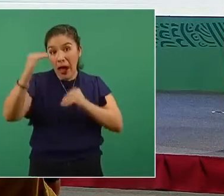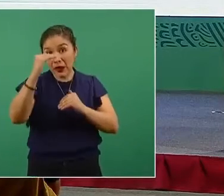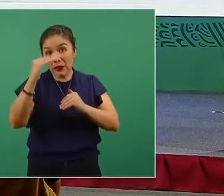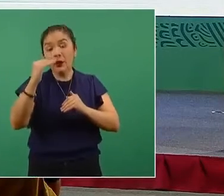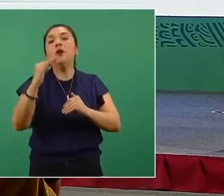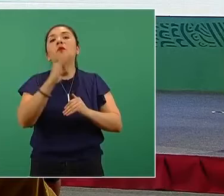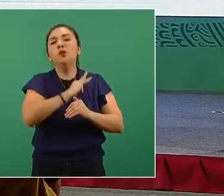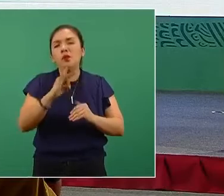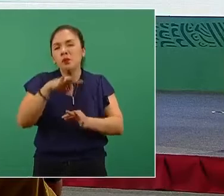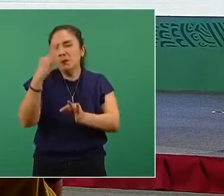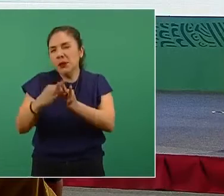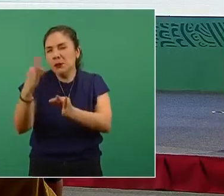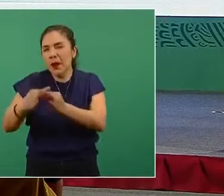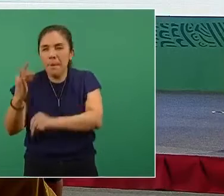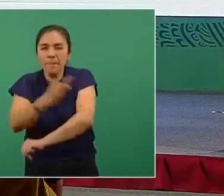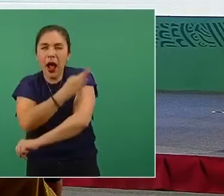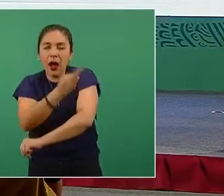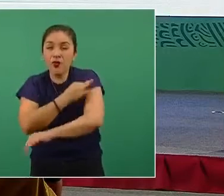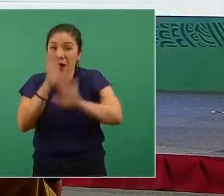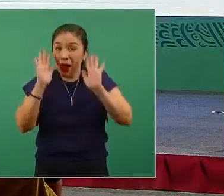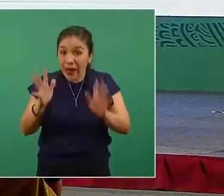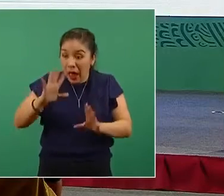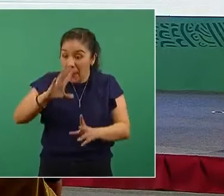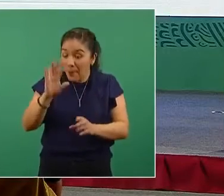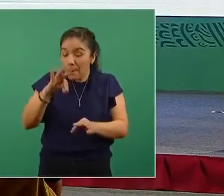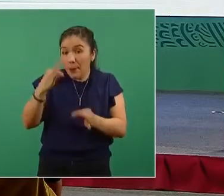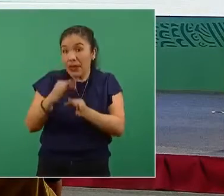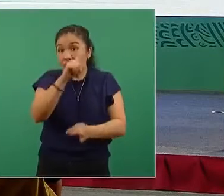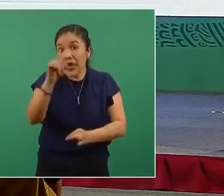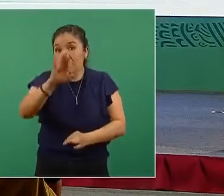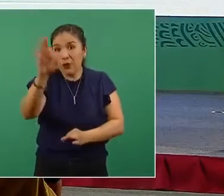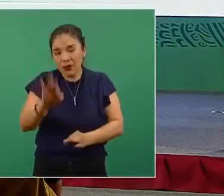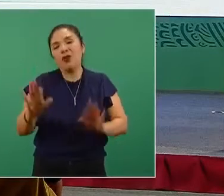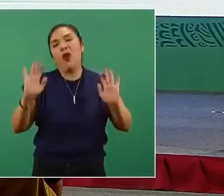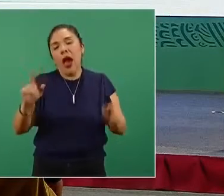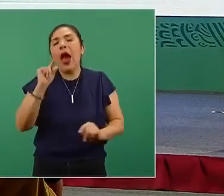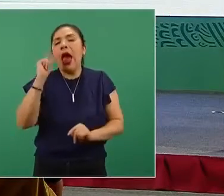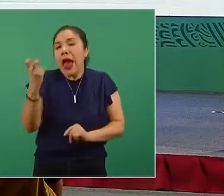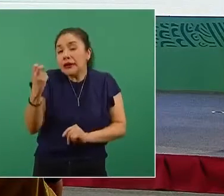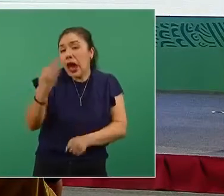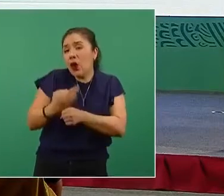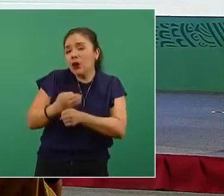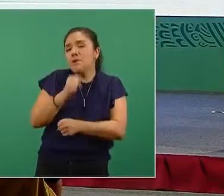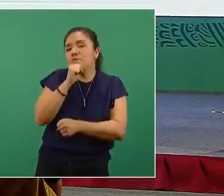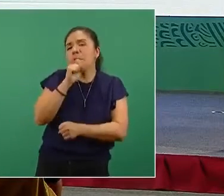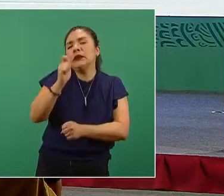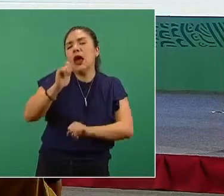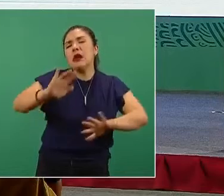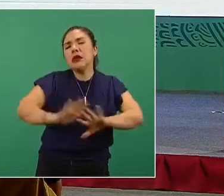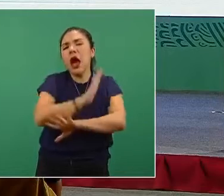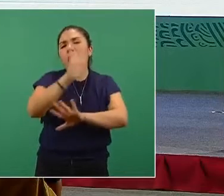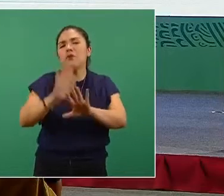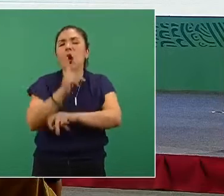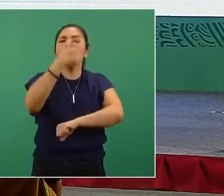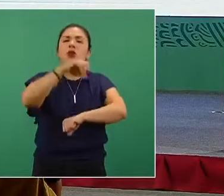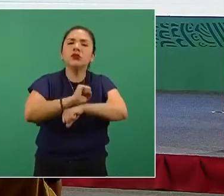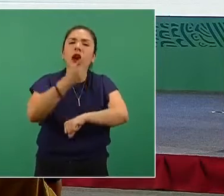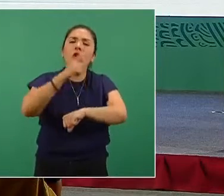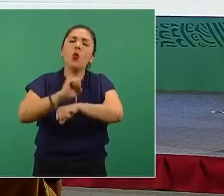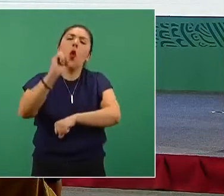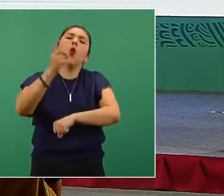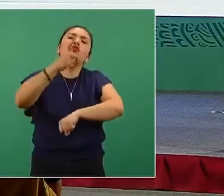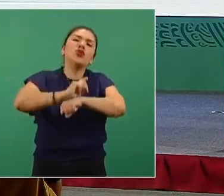lleguemos a aplicarlas todas ellas. Ahí sí llegaremos al 100%. Pero esto va a ir cambiando cada día o cada semana